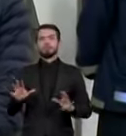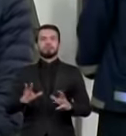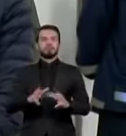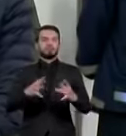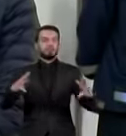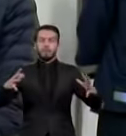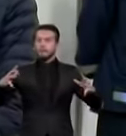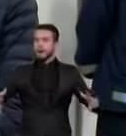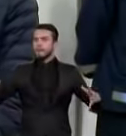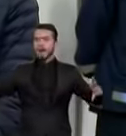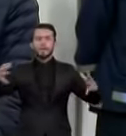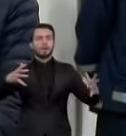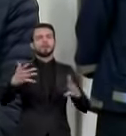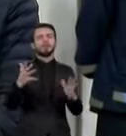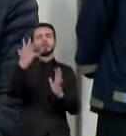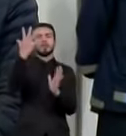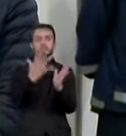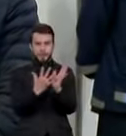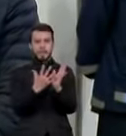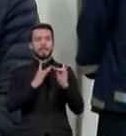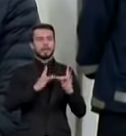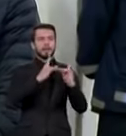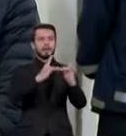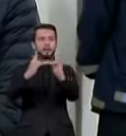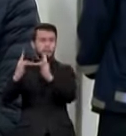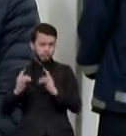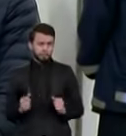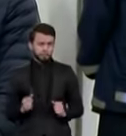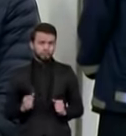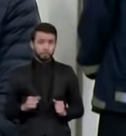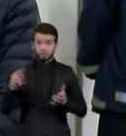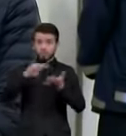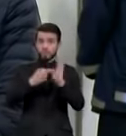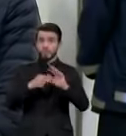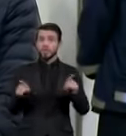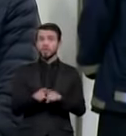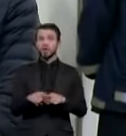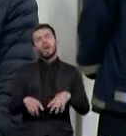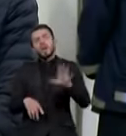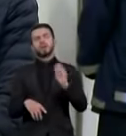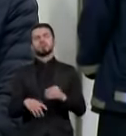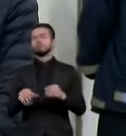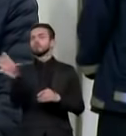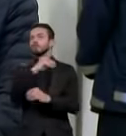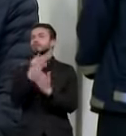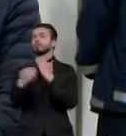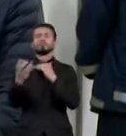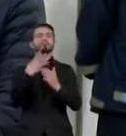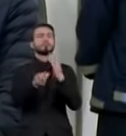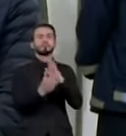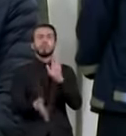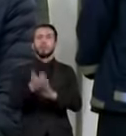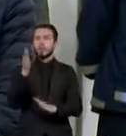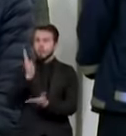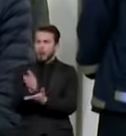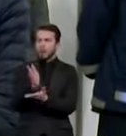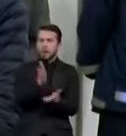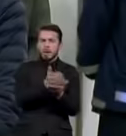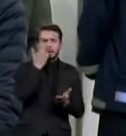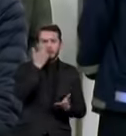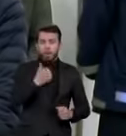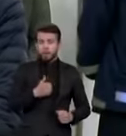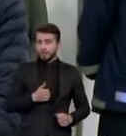hospitalaria. Pero, por supuesto, esto no significa estar preparados para que todo el mundo salga. Significa que